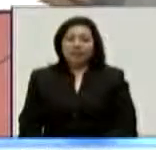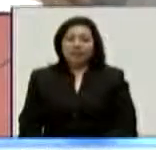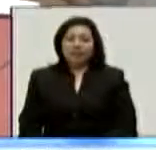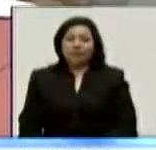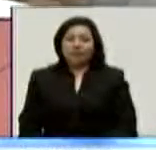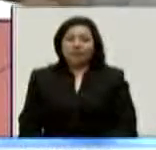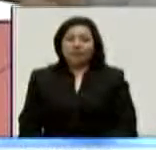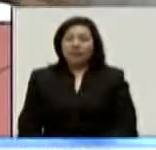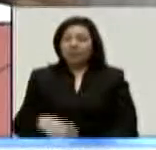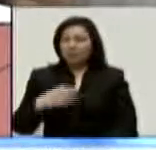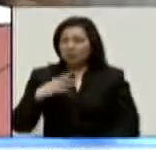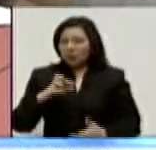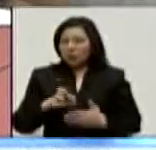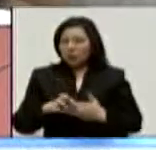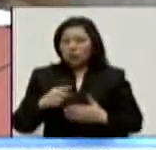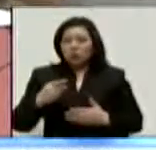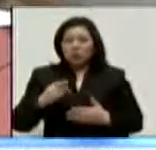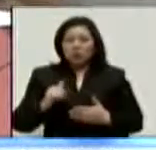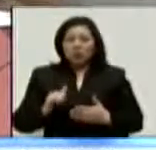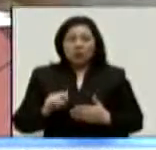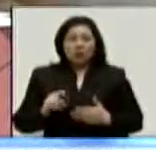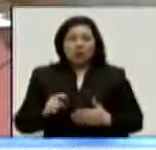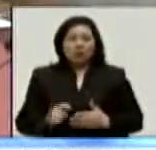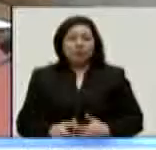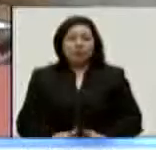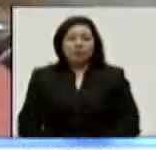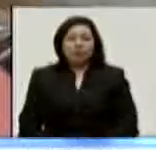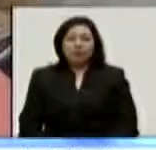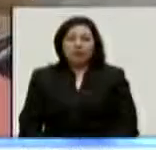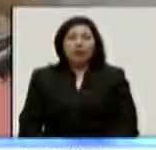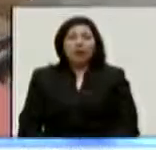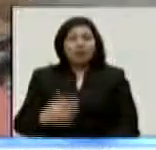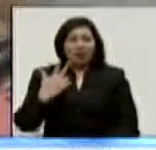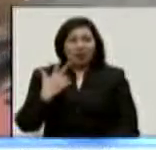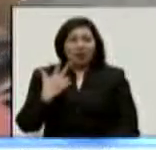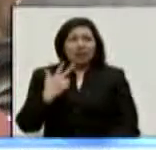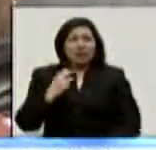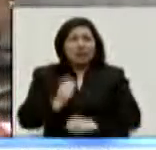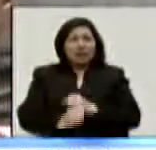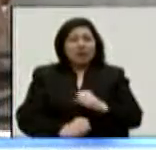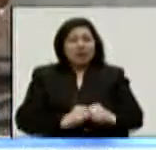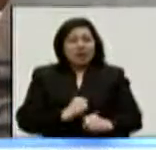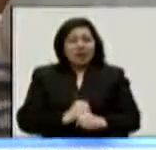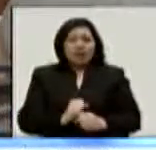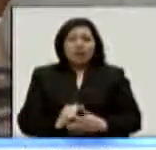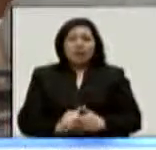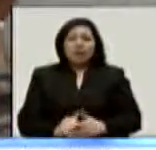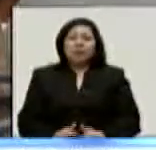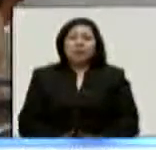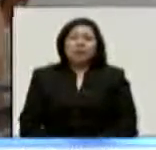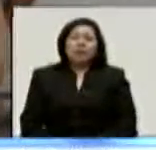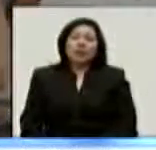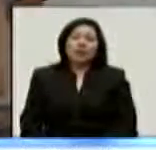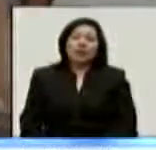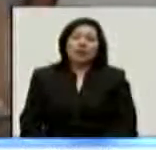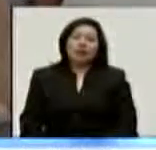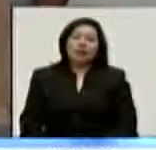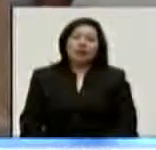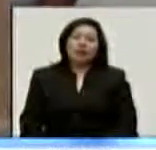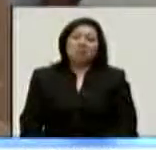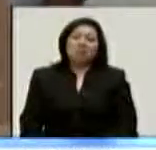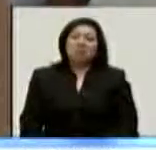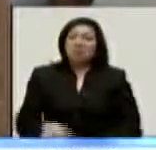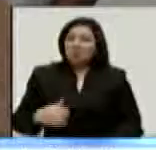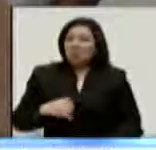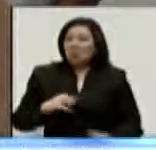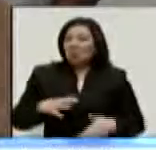junior. Yo diría que son baby, porque con 3 años una empresa es baby, no es junior. Yo entiendo que junior puede